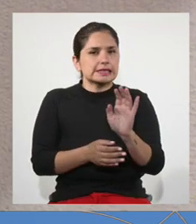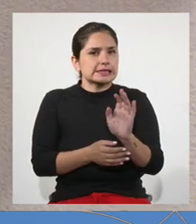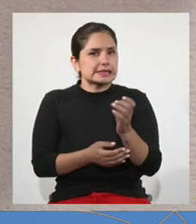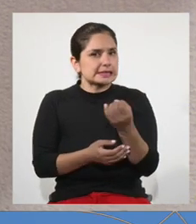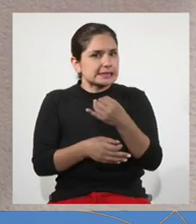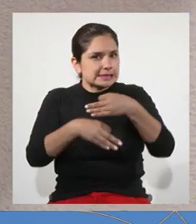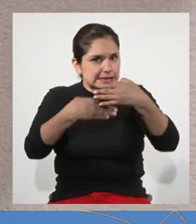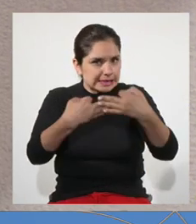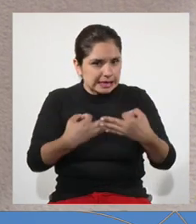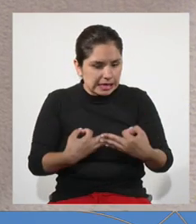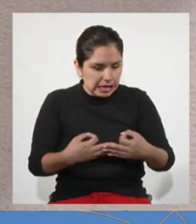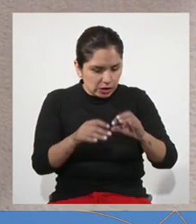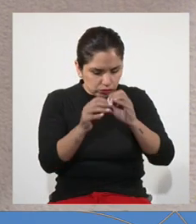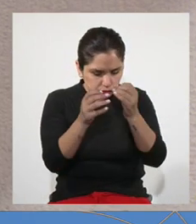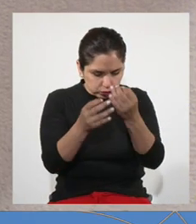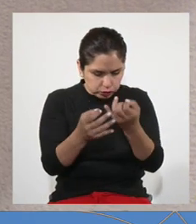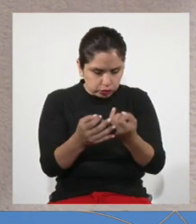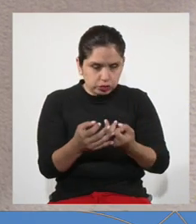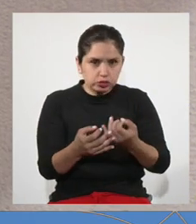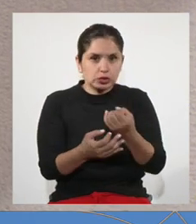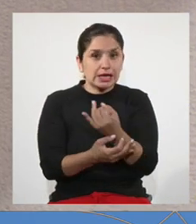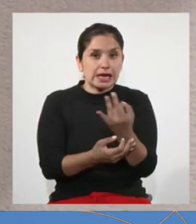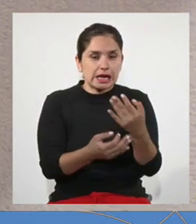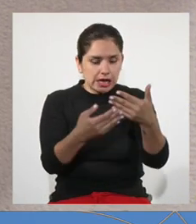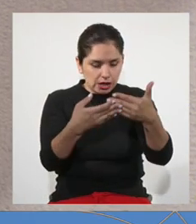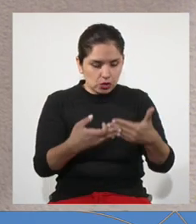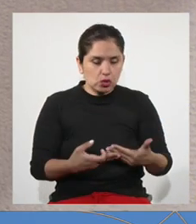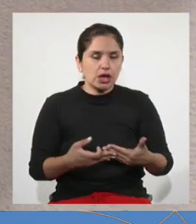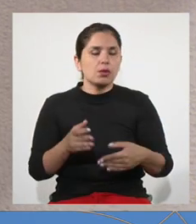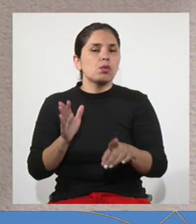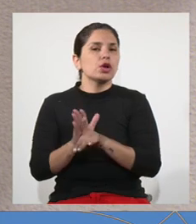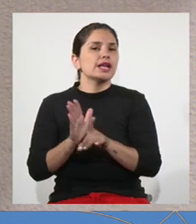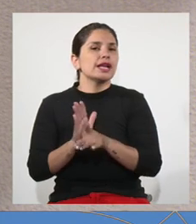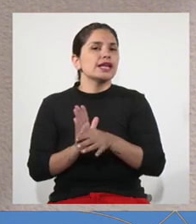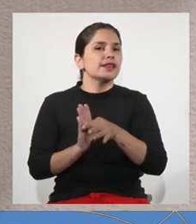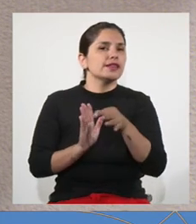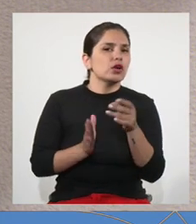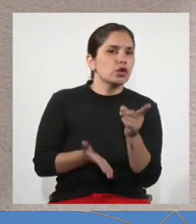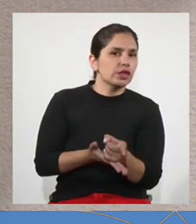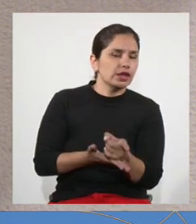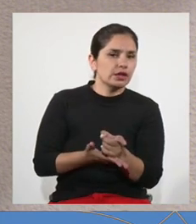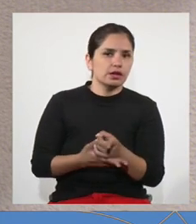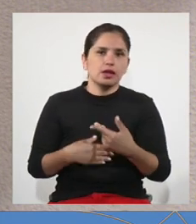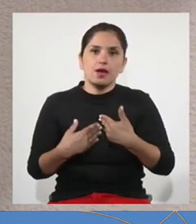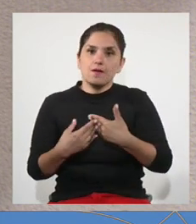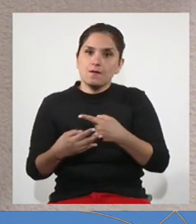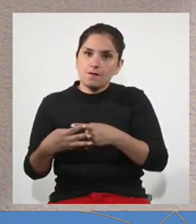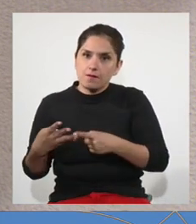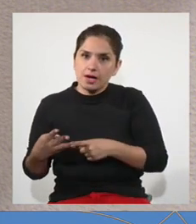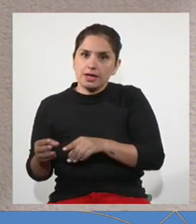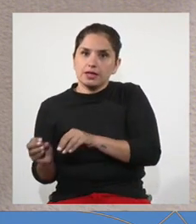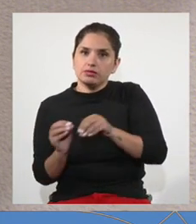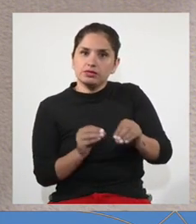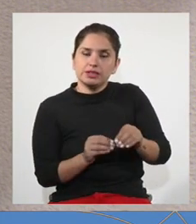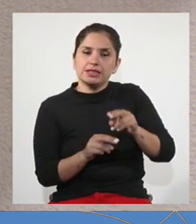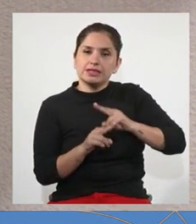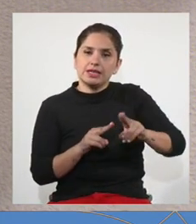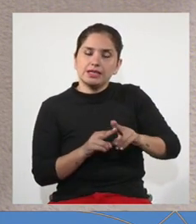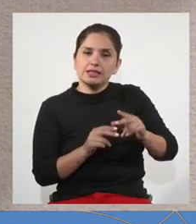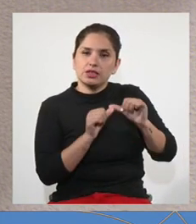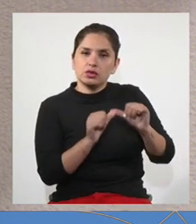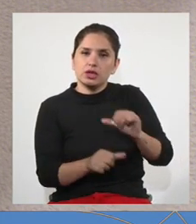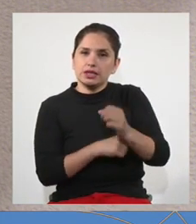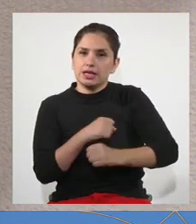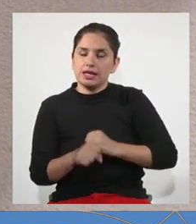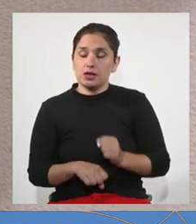a lo que la ley establece. Desde ese punto de vista, hay varias transferencias que se realizan durante el año, la primera de